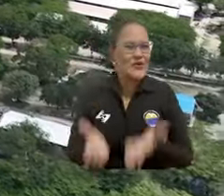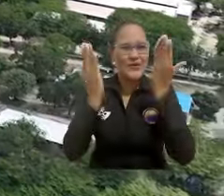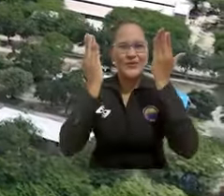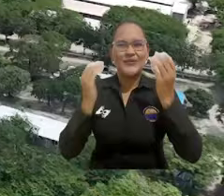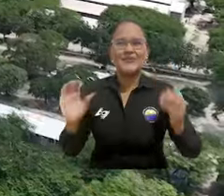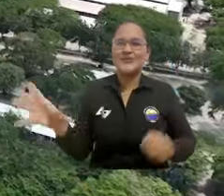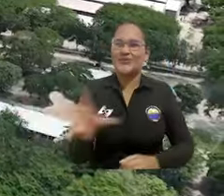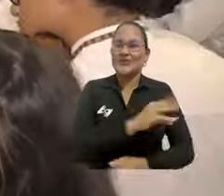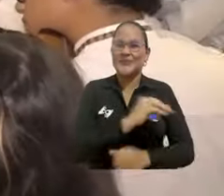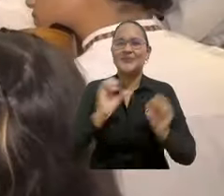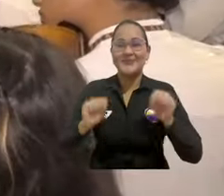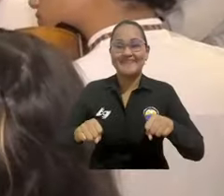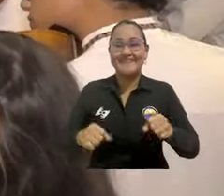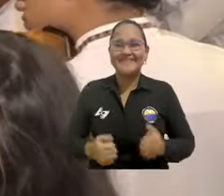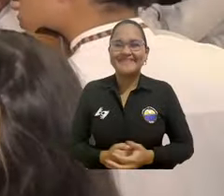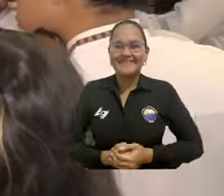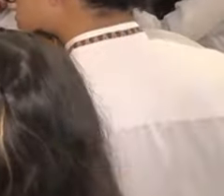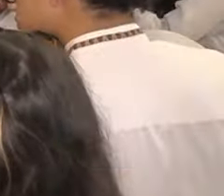futuro mejor para todos y todas.